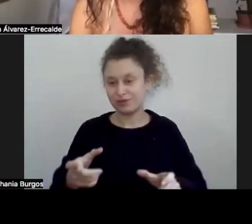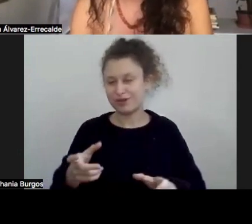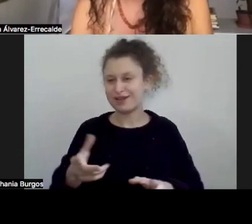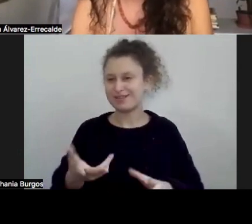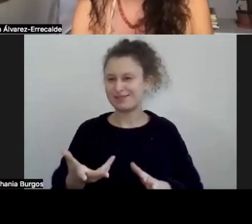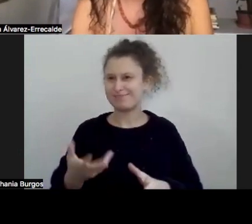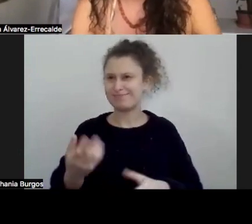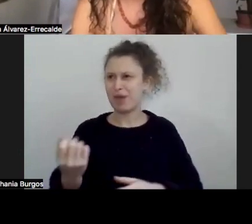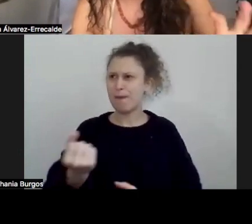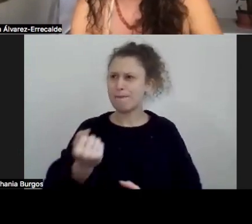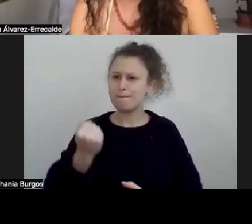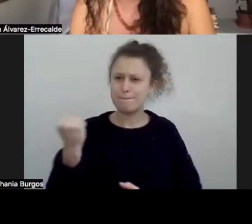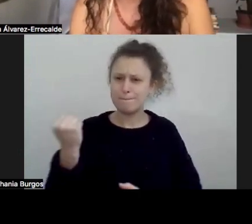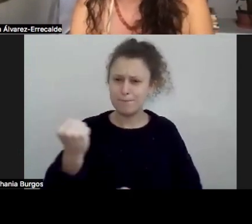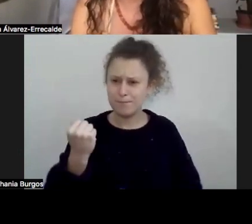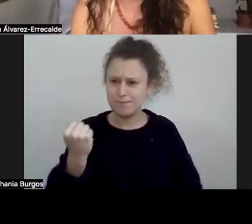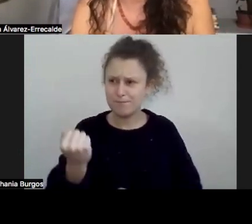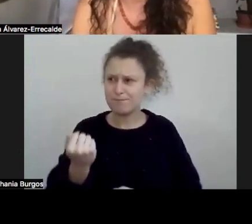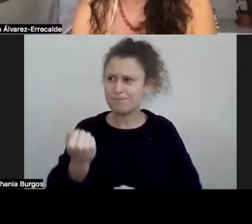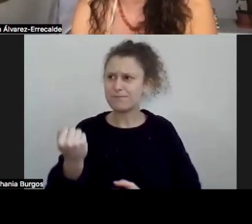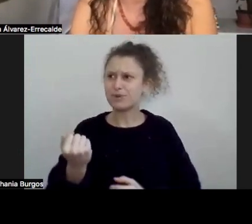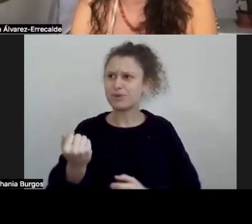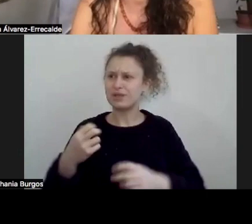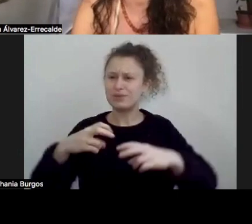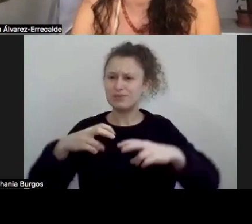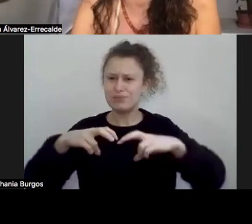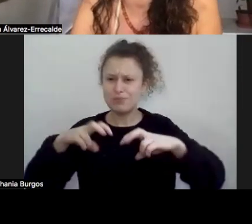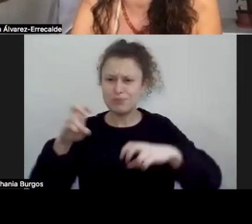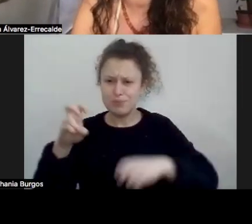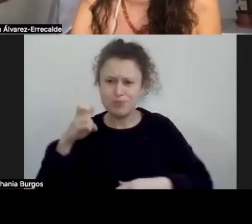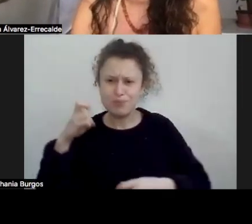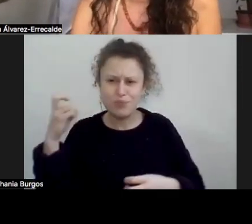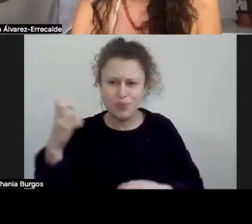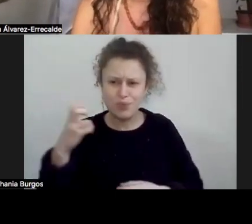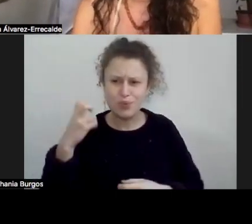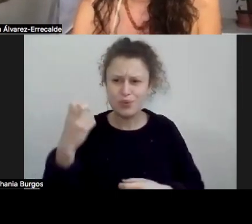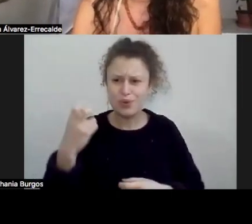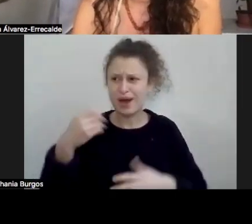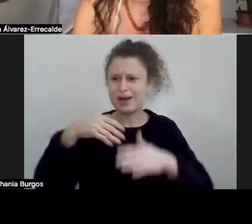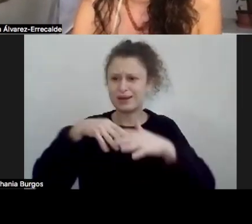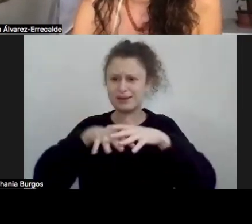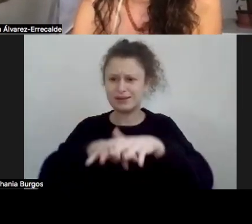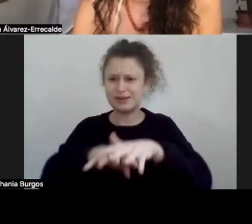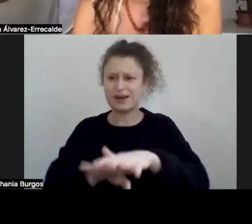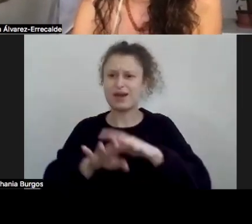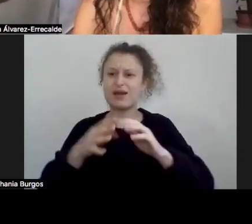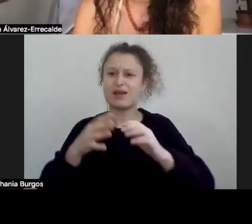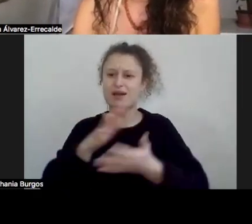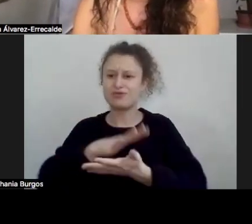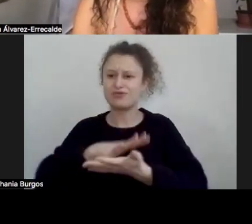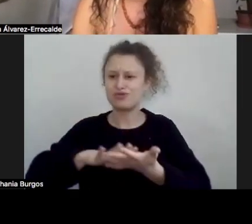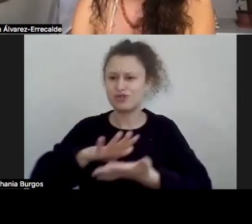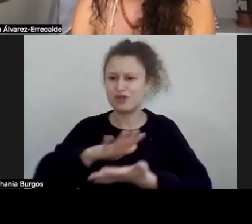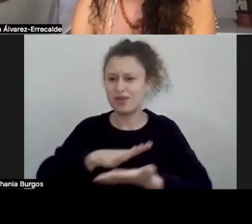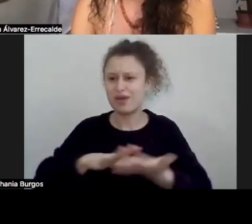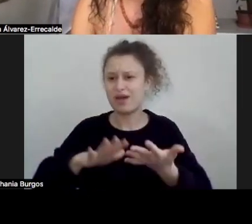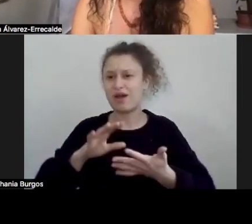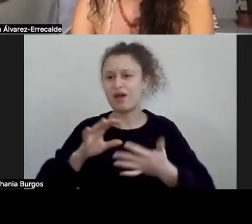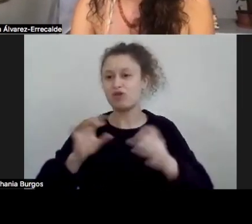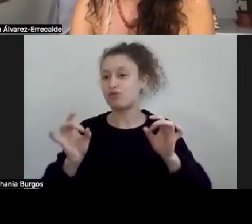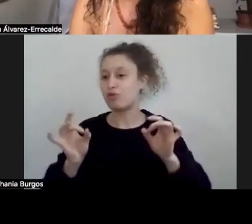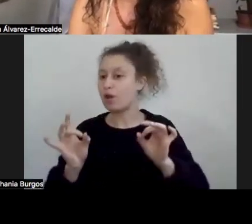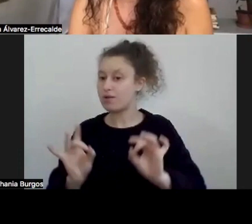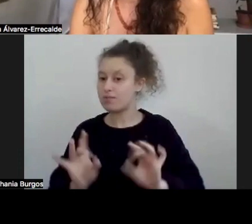que el niño o niña se integre a la sociedad a partir de la normalidad, ¿no? Y lo que vemos es que esto ha